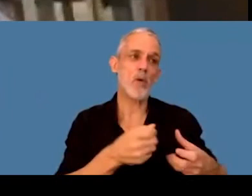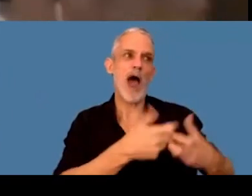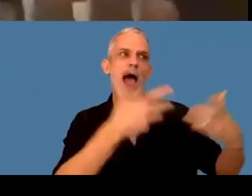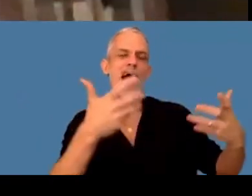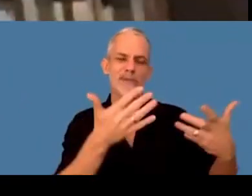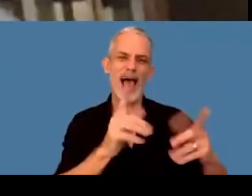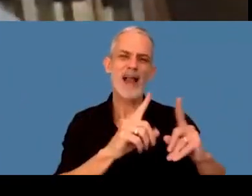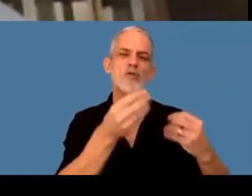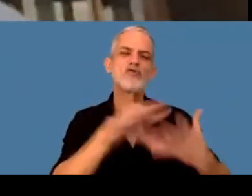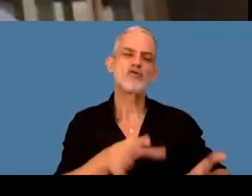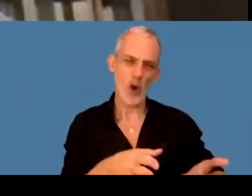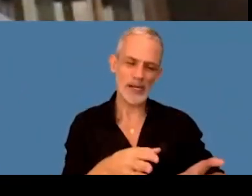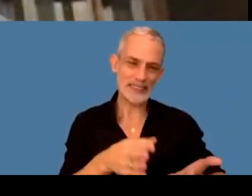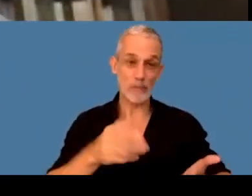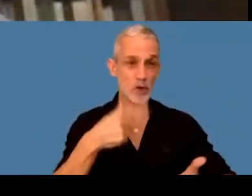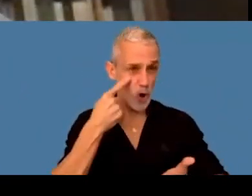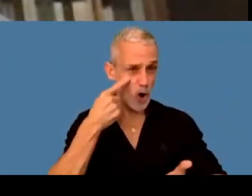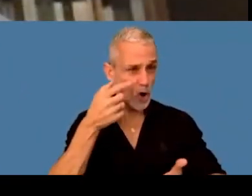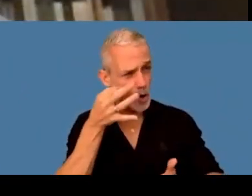o por lo menos lo que yo conozco,